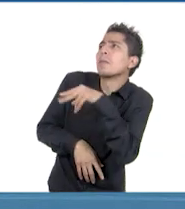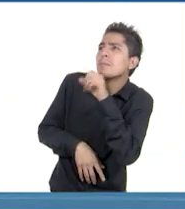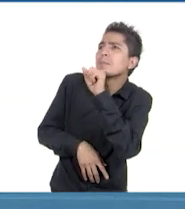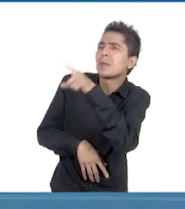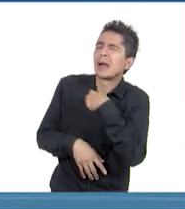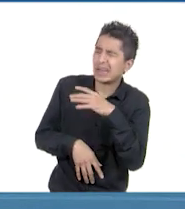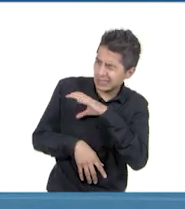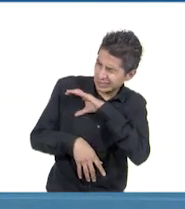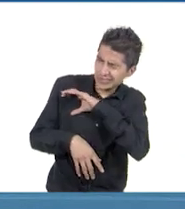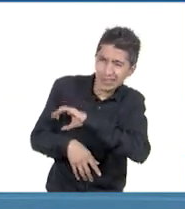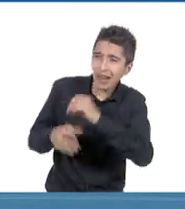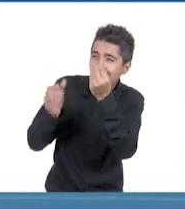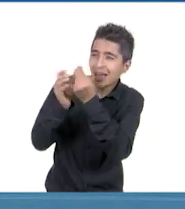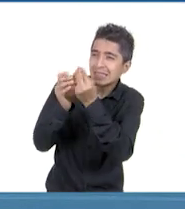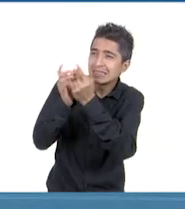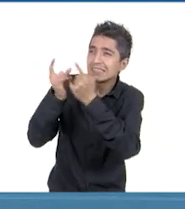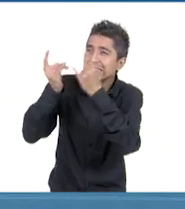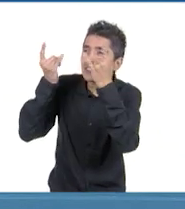de historia.